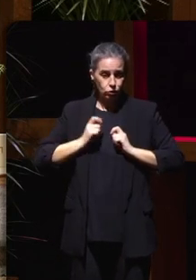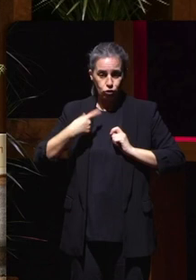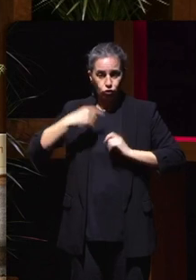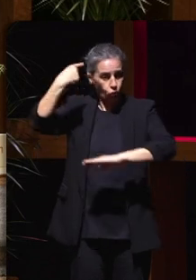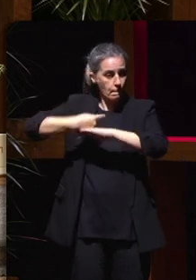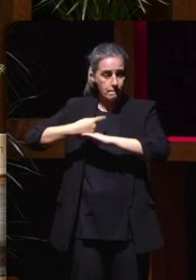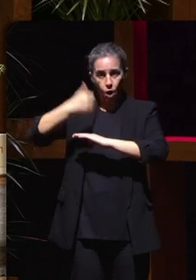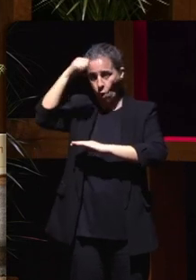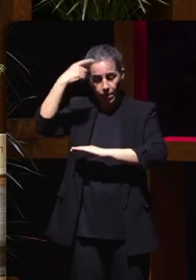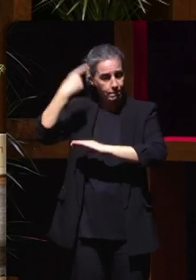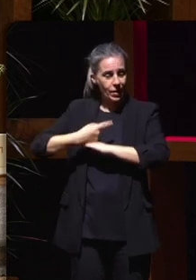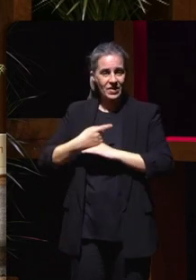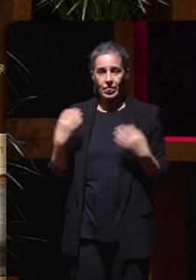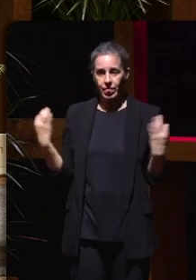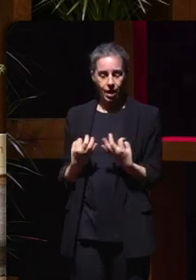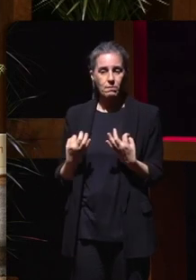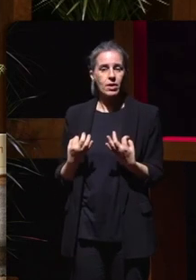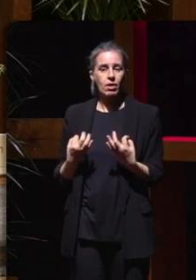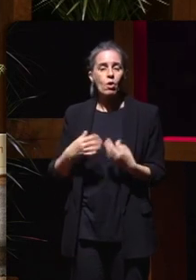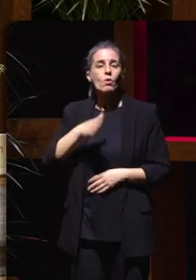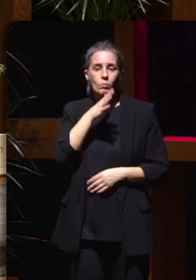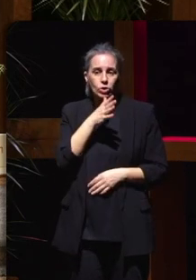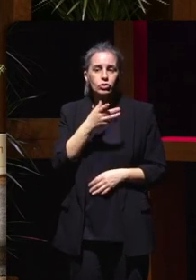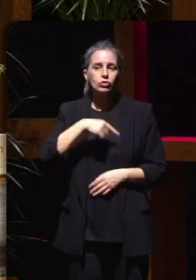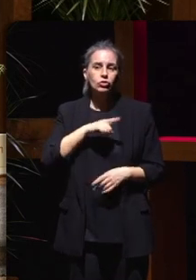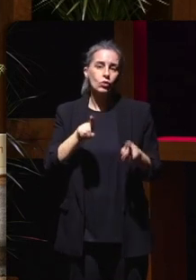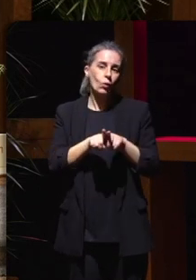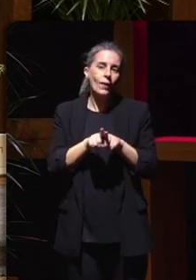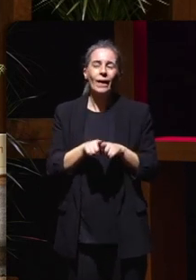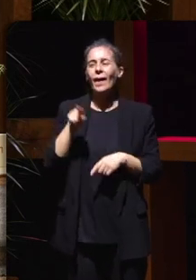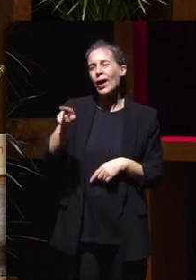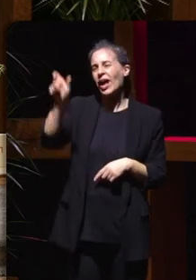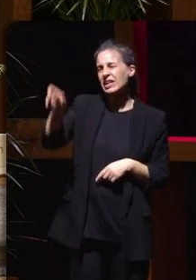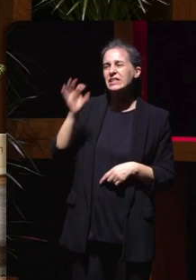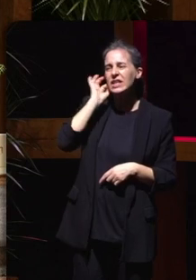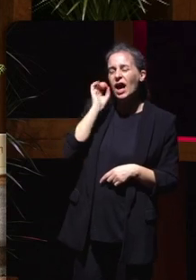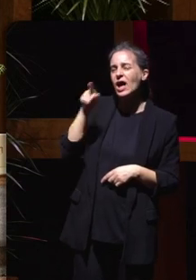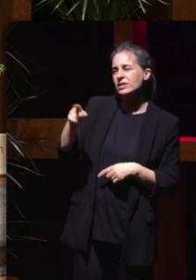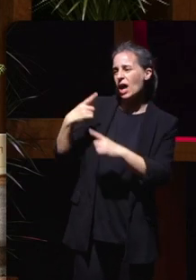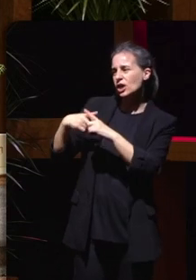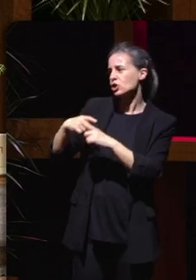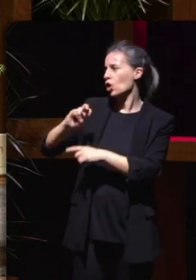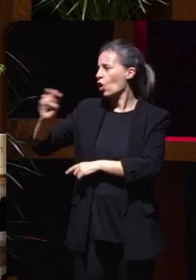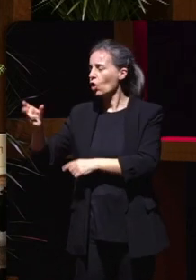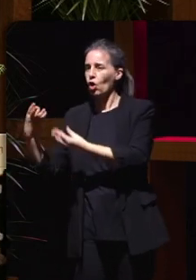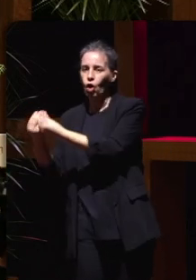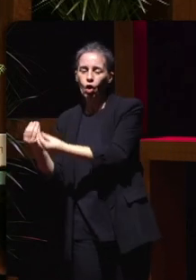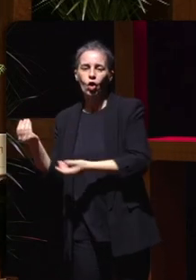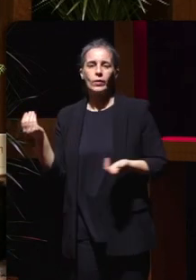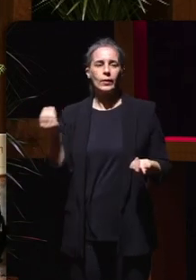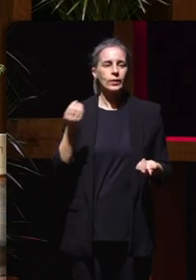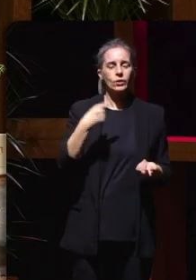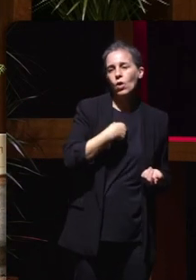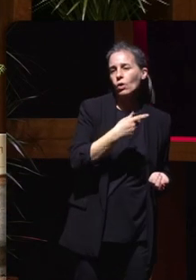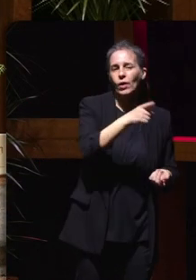durante un montón de tiempo somos Pues eso a pabacoa que se dicta no sé y que en afilia de tal orteño compañeras amigas